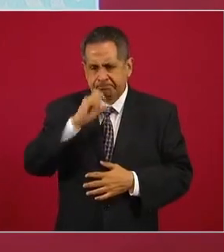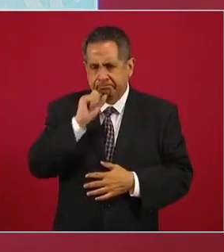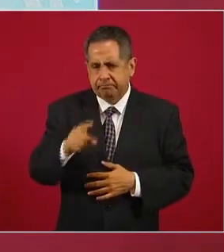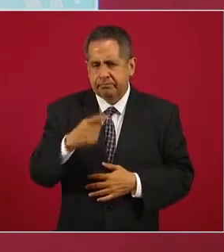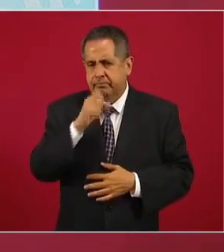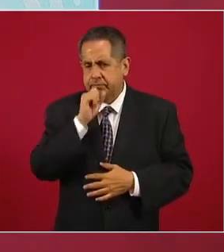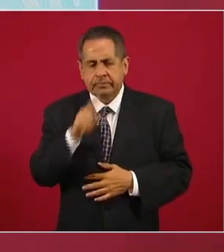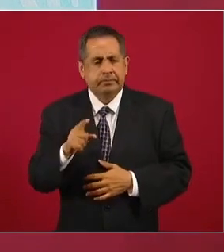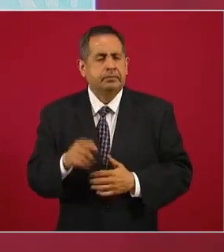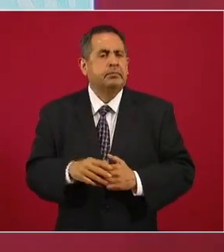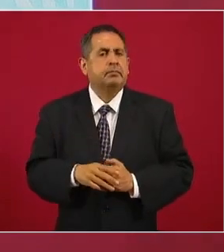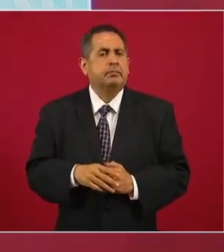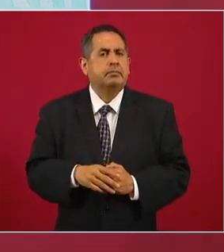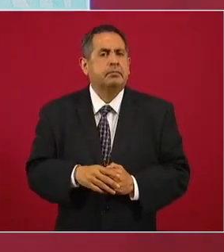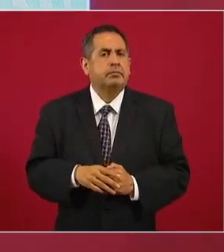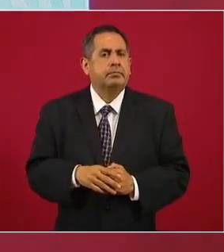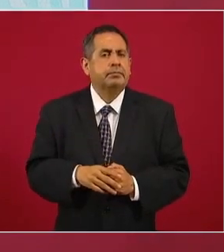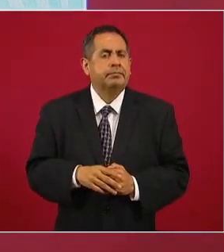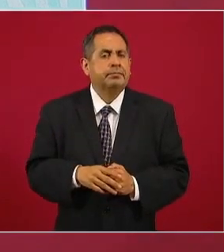y